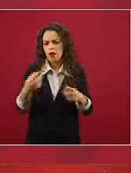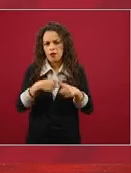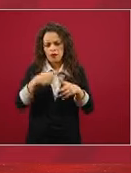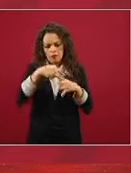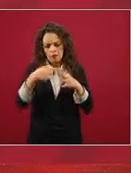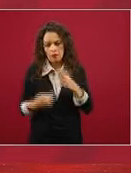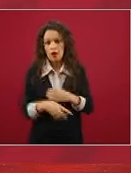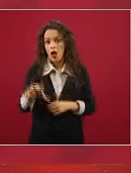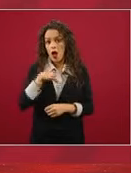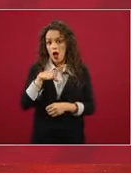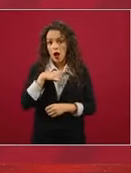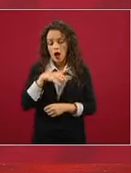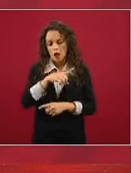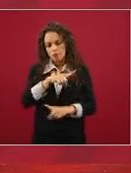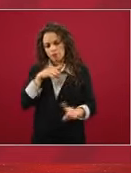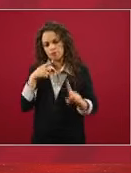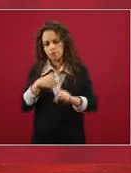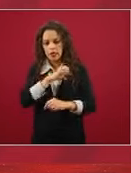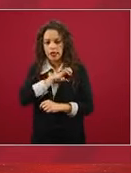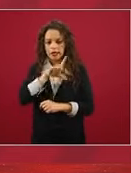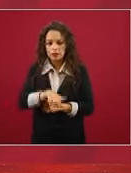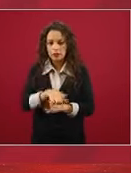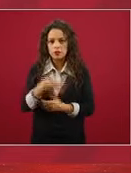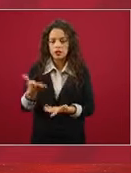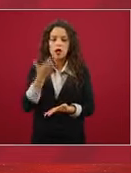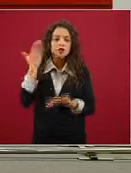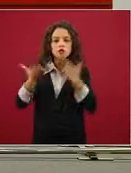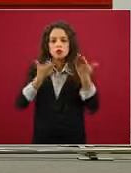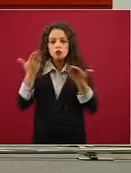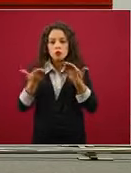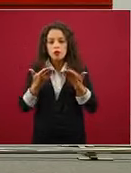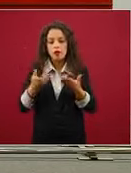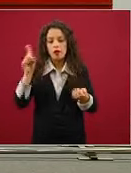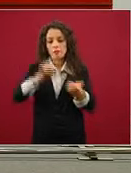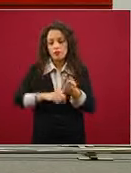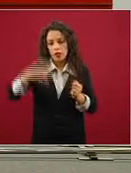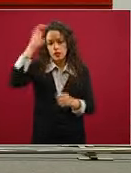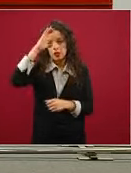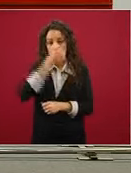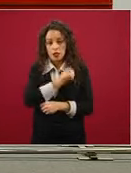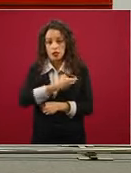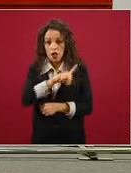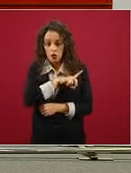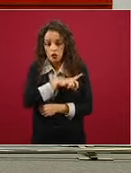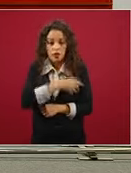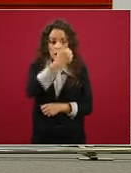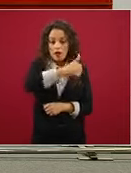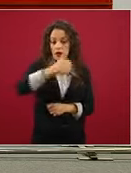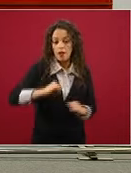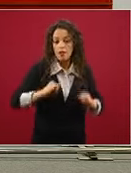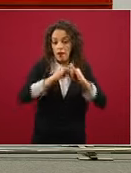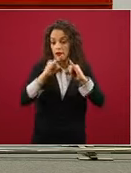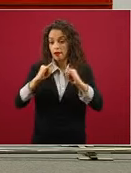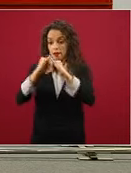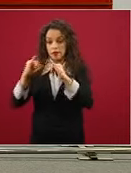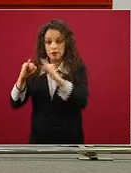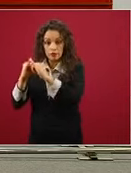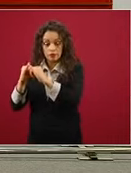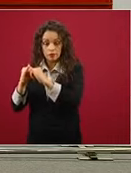formación académica específica en ciencias de la salud. Los institutos de salud, nacionales de